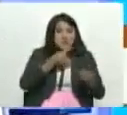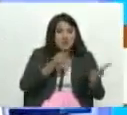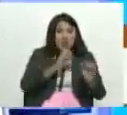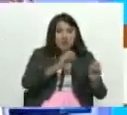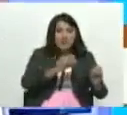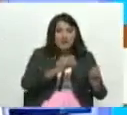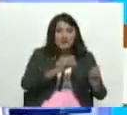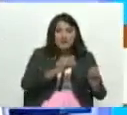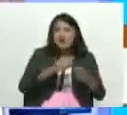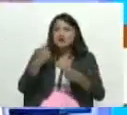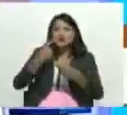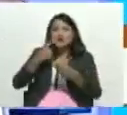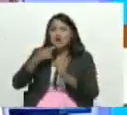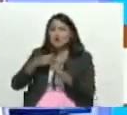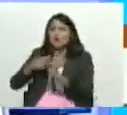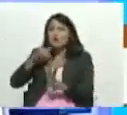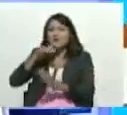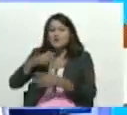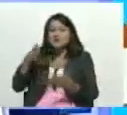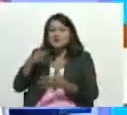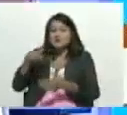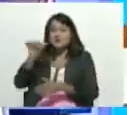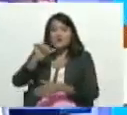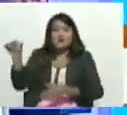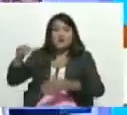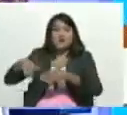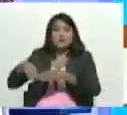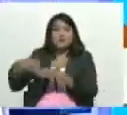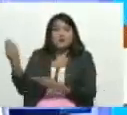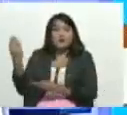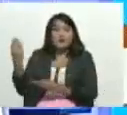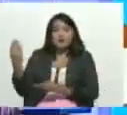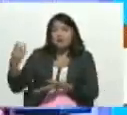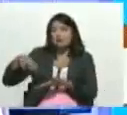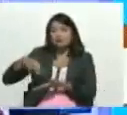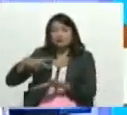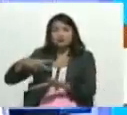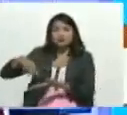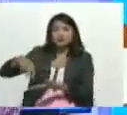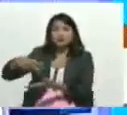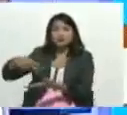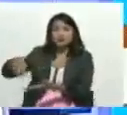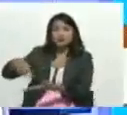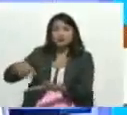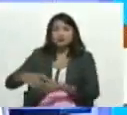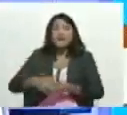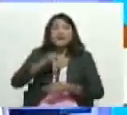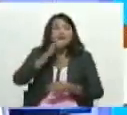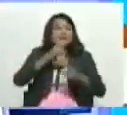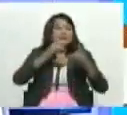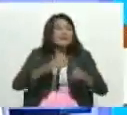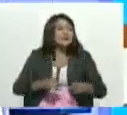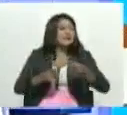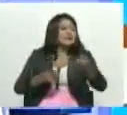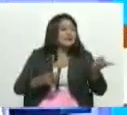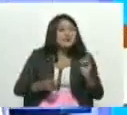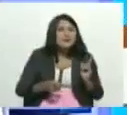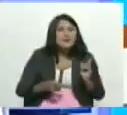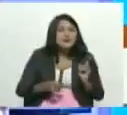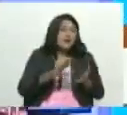tercer tipo de la guerra de la cual hablan los medios capitalistas ellos son los que deciden En dónde vamos